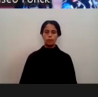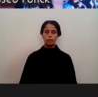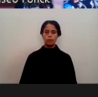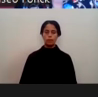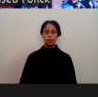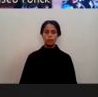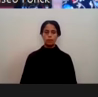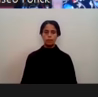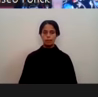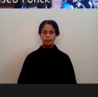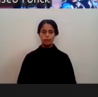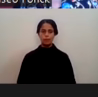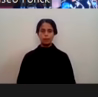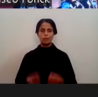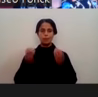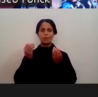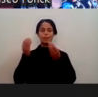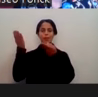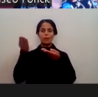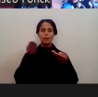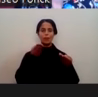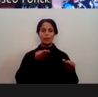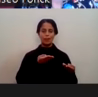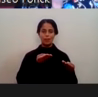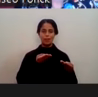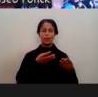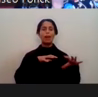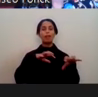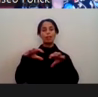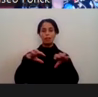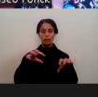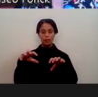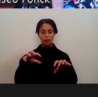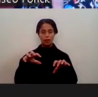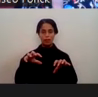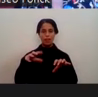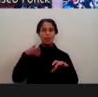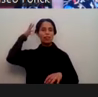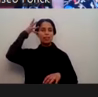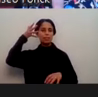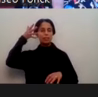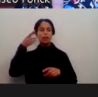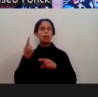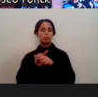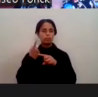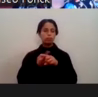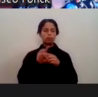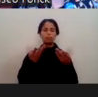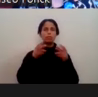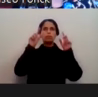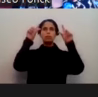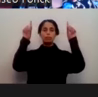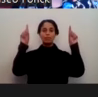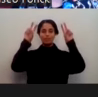Vamos a dar la bienvenida a esta actividad, esta charla conversatorio que se titula